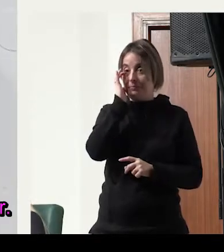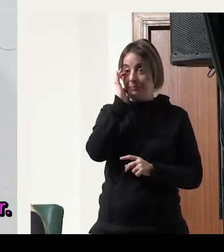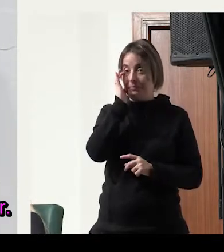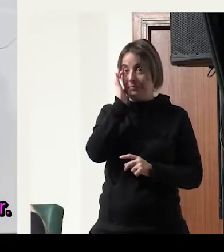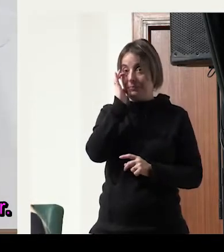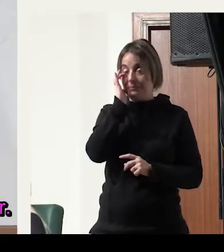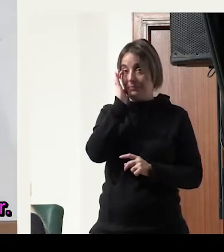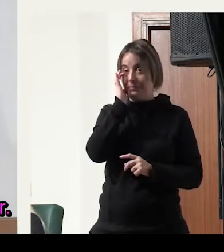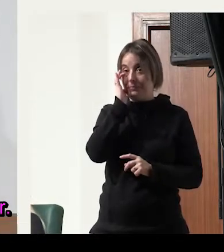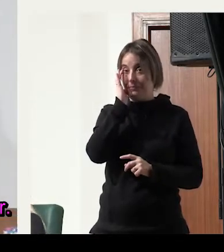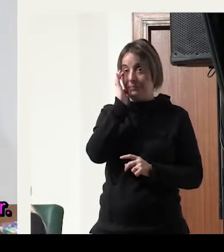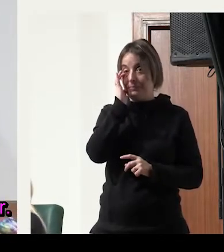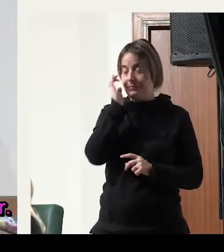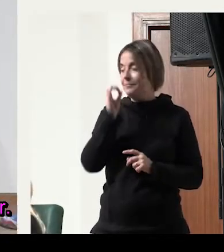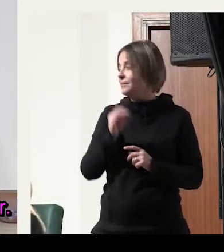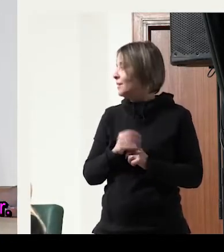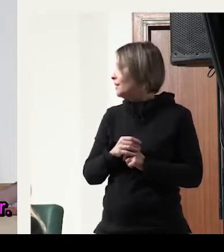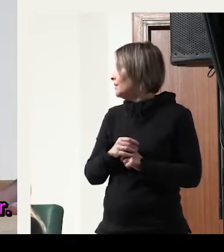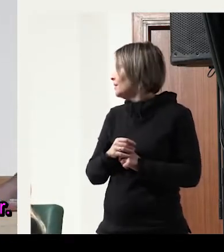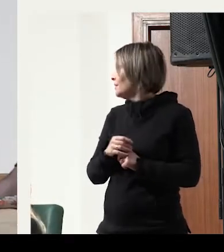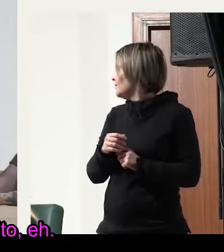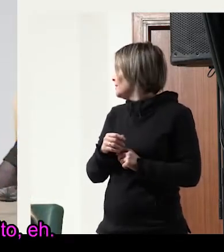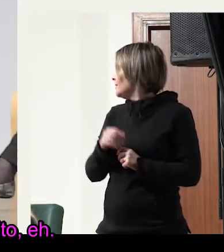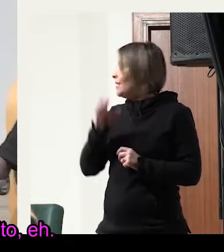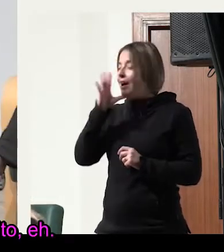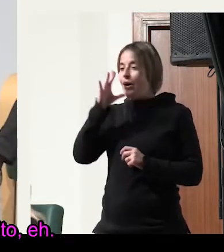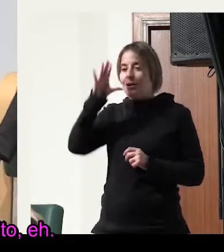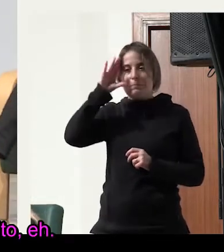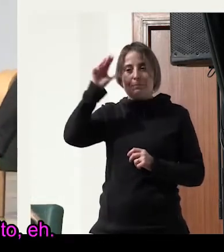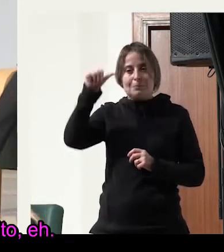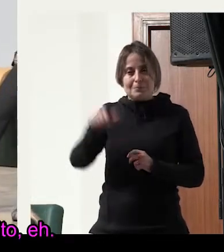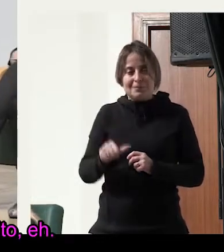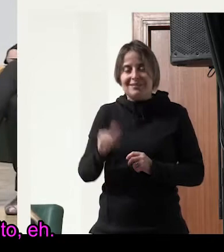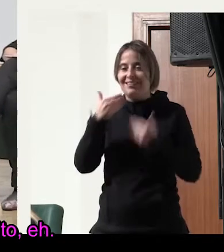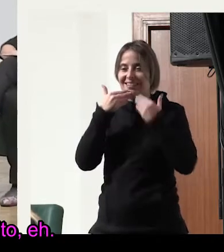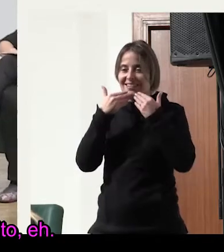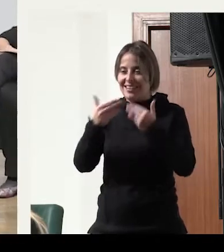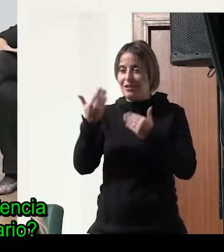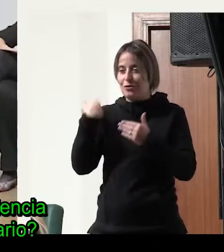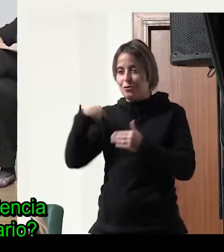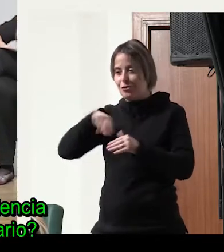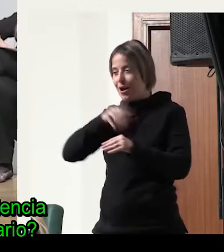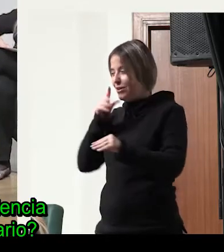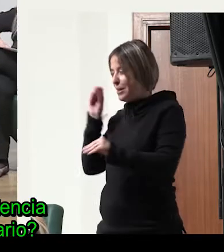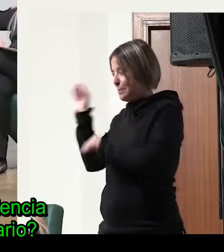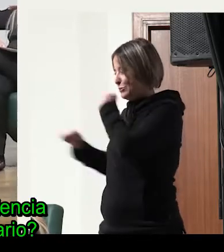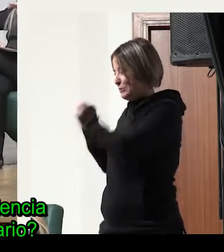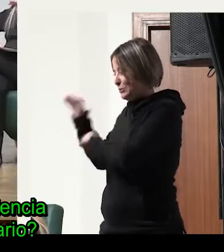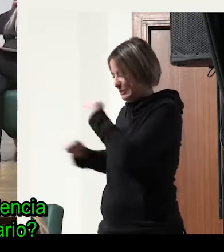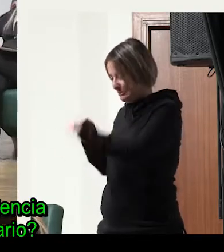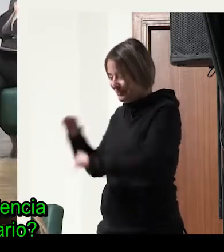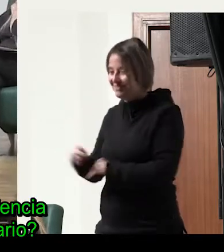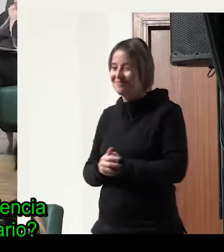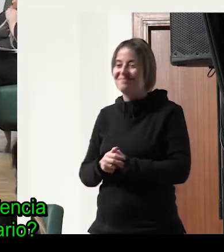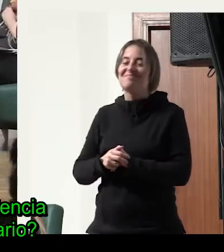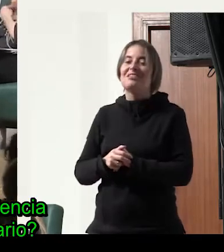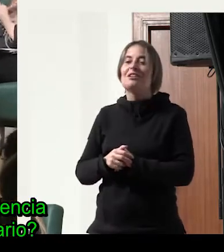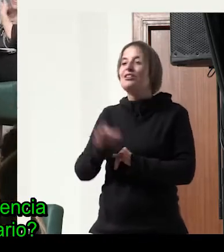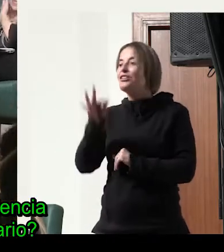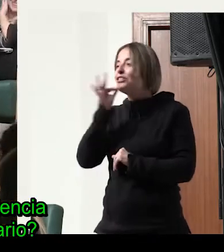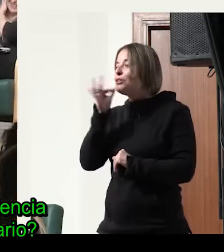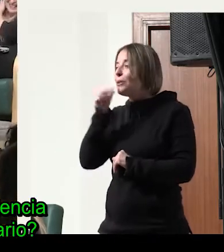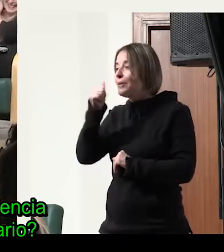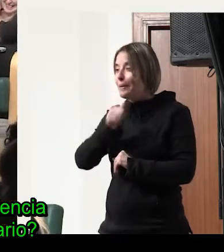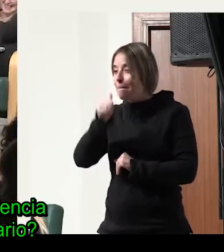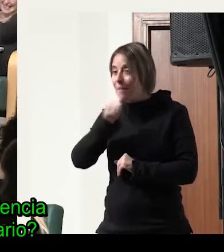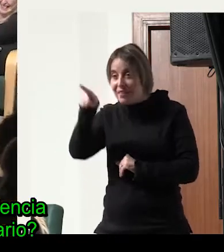Bueno, y ahora te vamos a escuchar. Muchas gracias, Mariluz. Ya, te hemos bombardeado un poquito, ¿Todavía tenéis un poco de paciencia para que lea